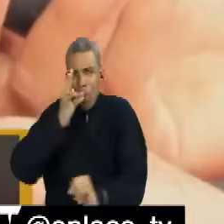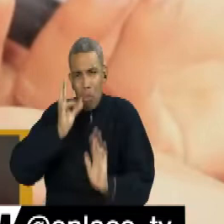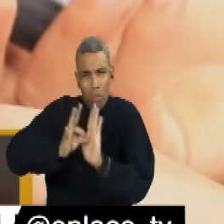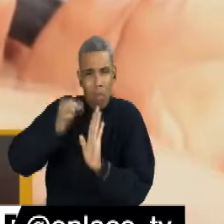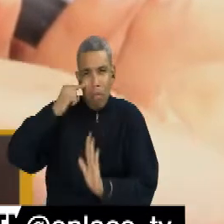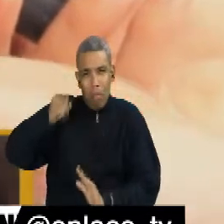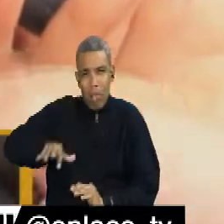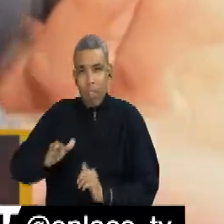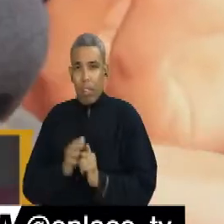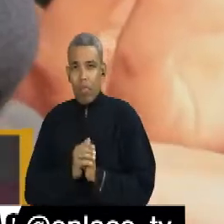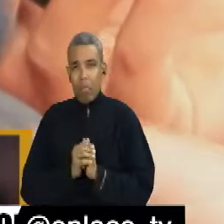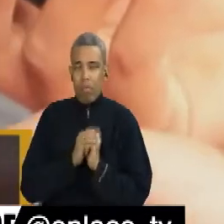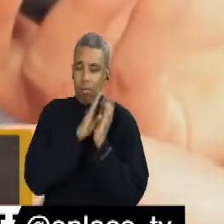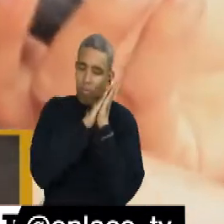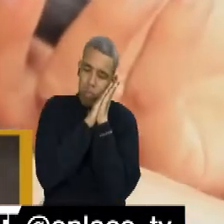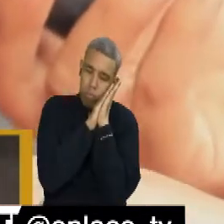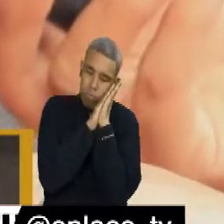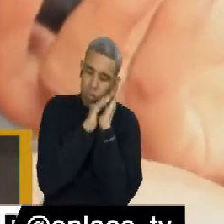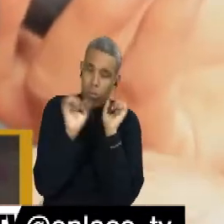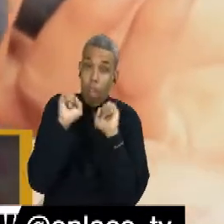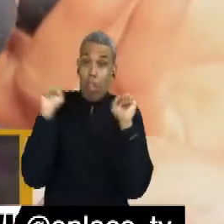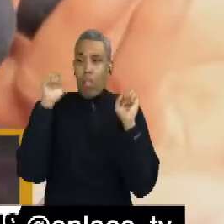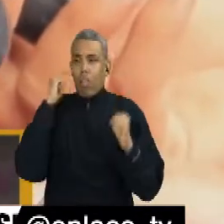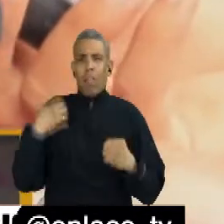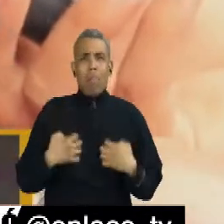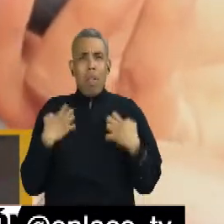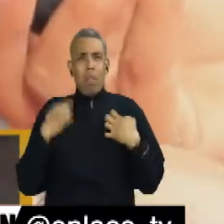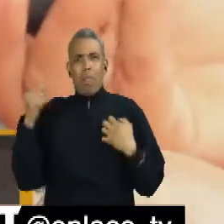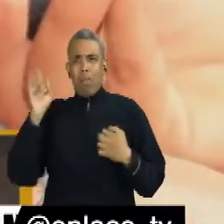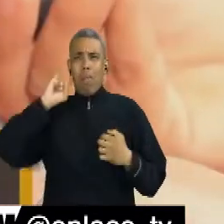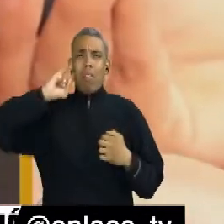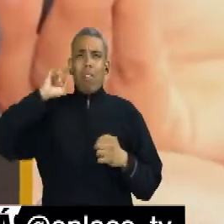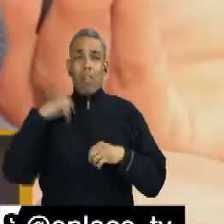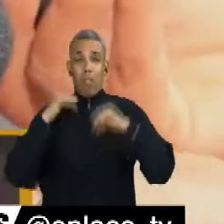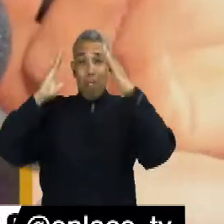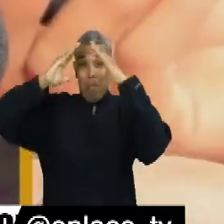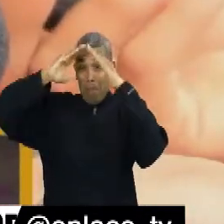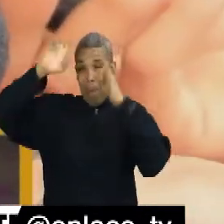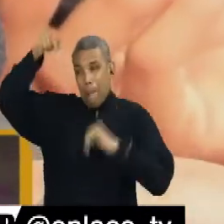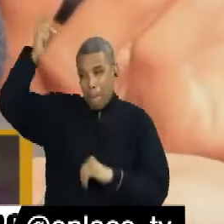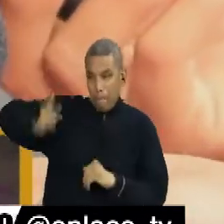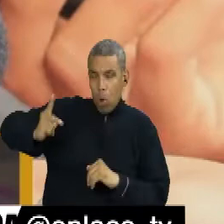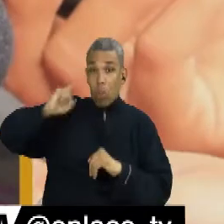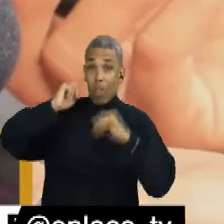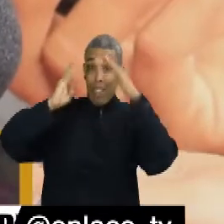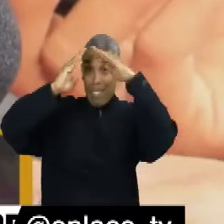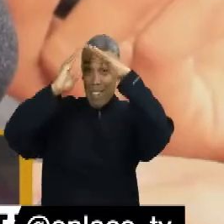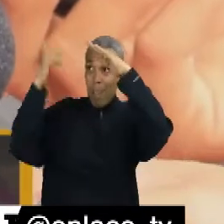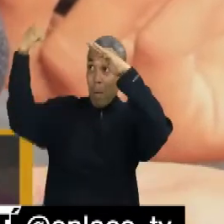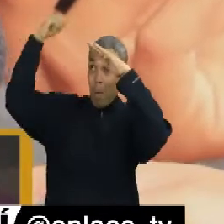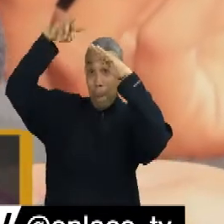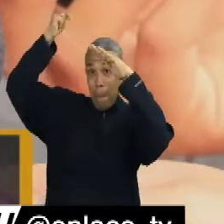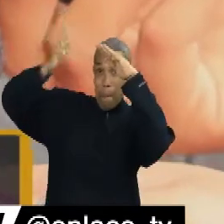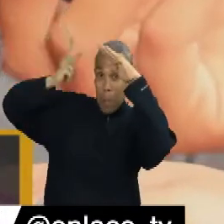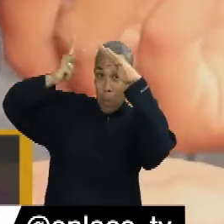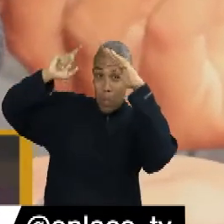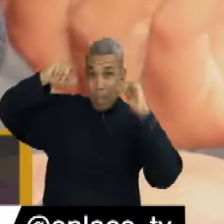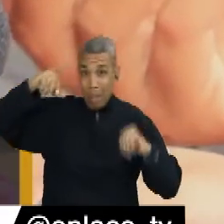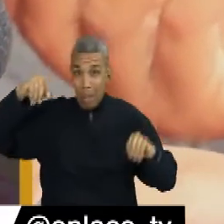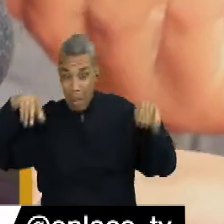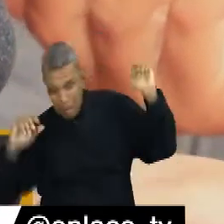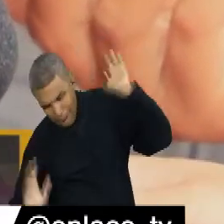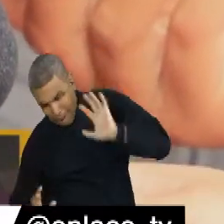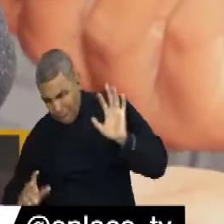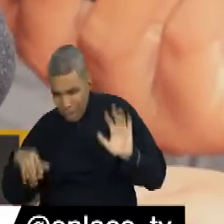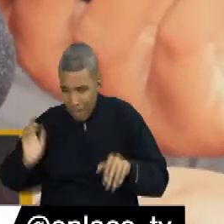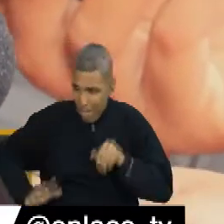indigente. Acá en el barrio Parnaso, cayó acá en el techo de la casa, al caer en el techo ella se brincó para el patio de nosotros. Acá hoy